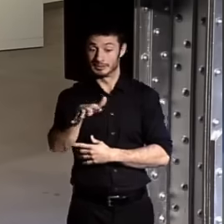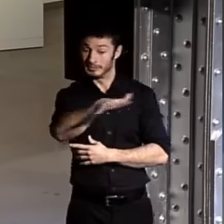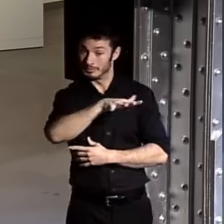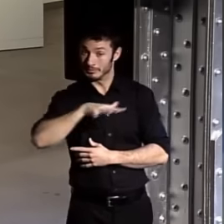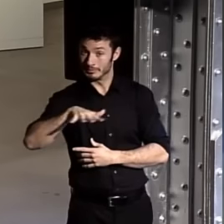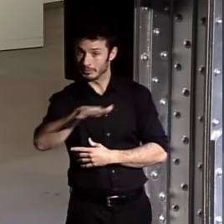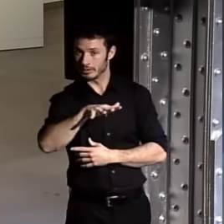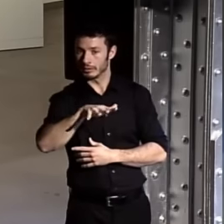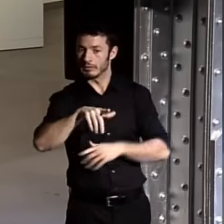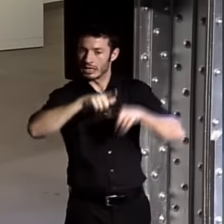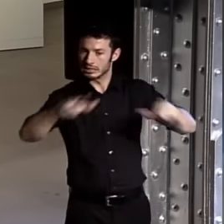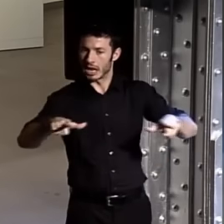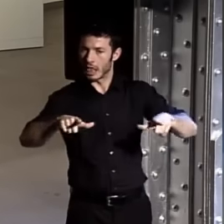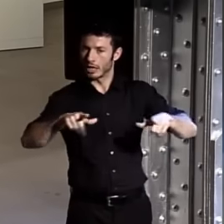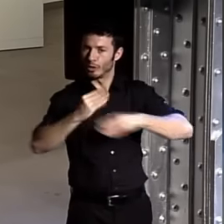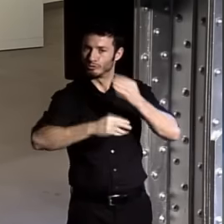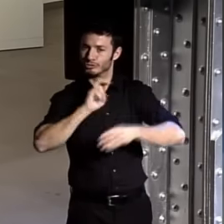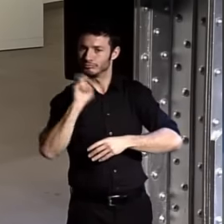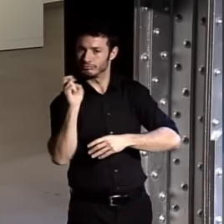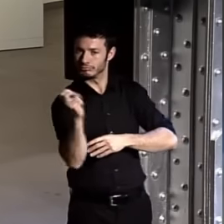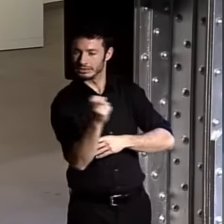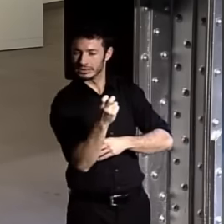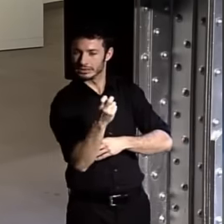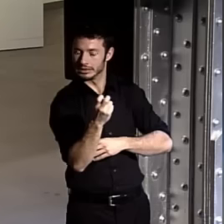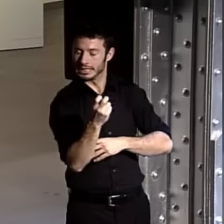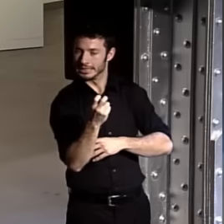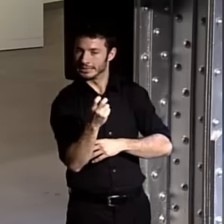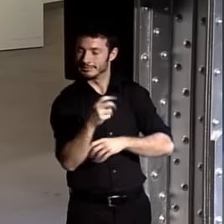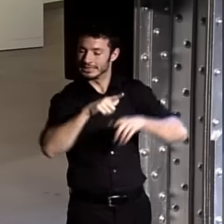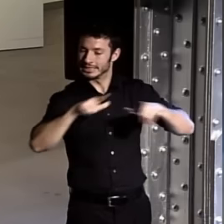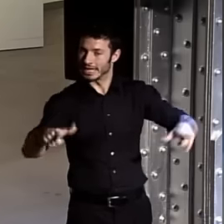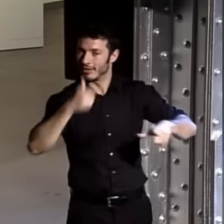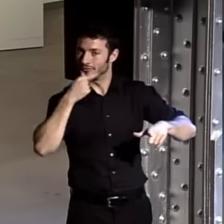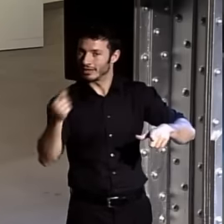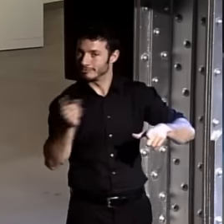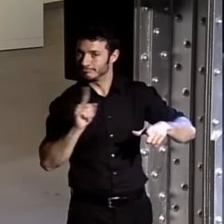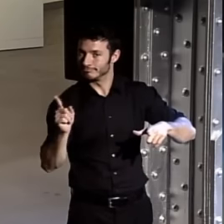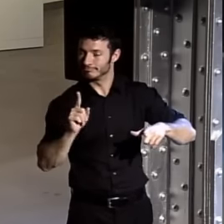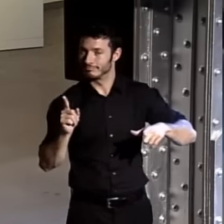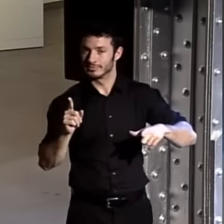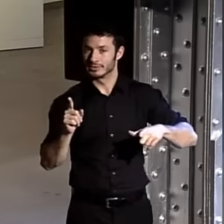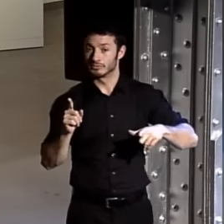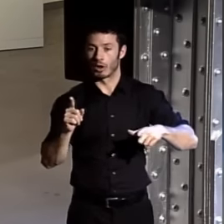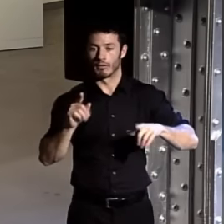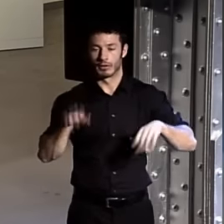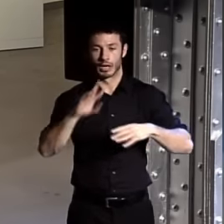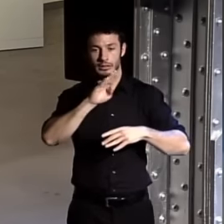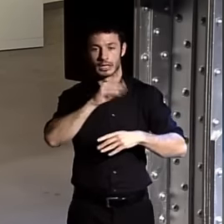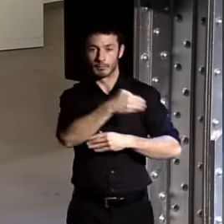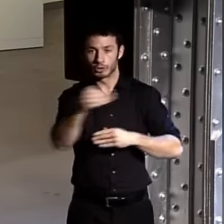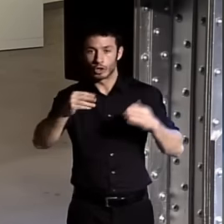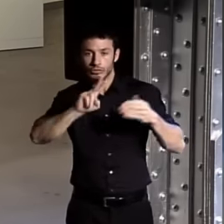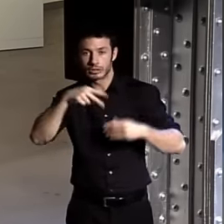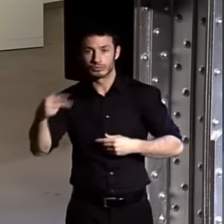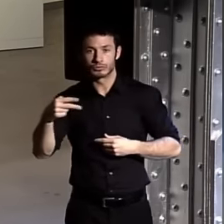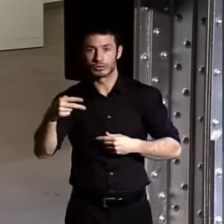polivalente no y y y no es una sala fácil entonces para el resultado de esta de esta exposición que a mí me parece estupendo